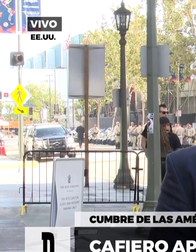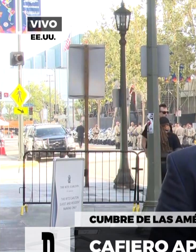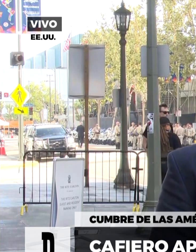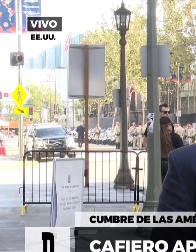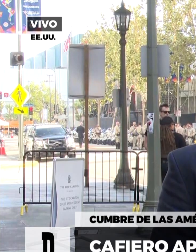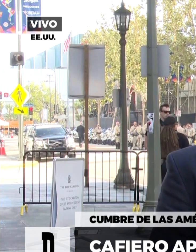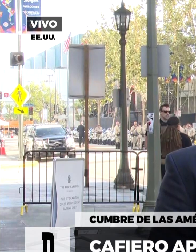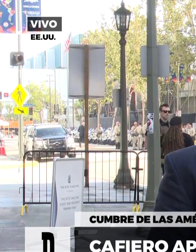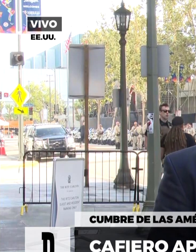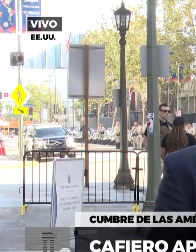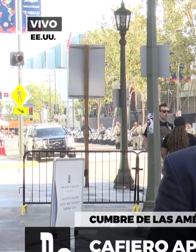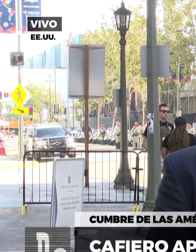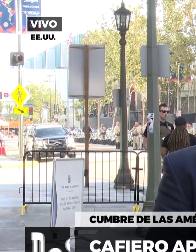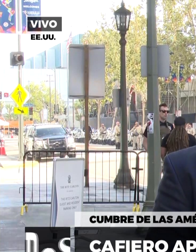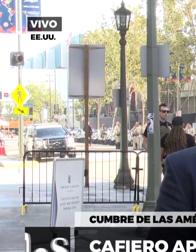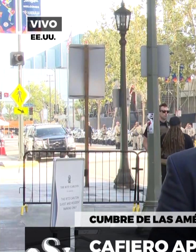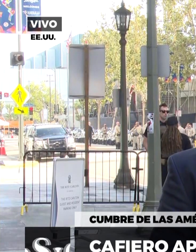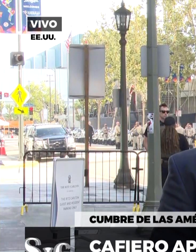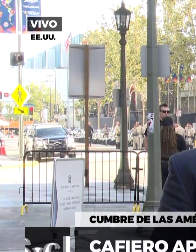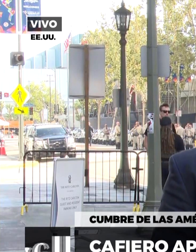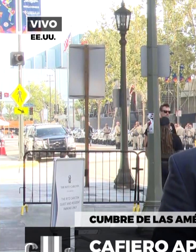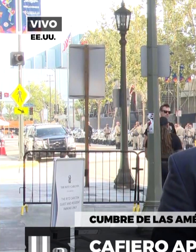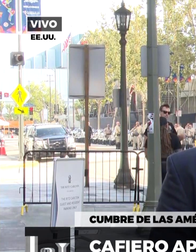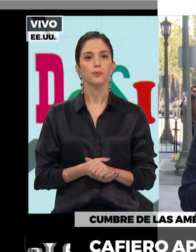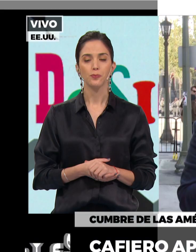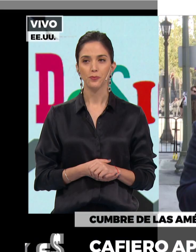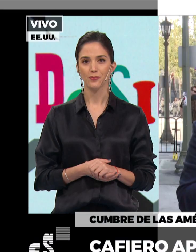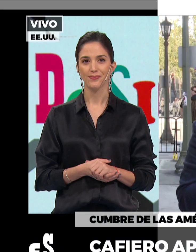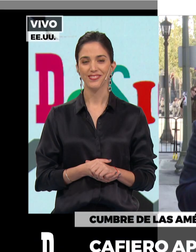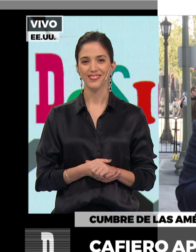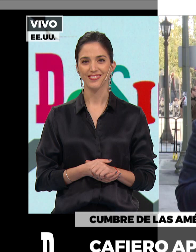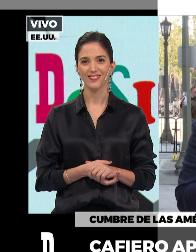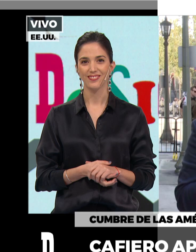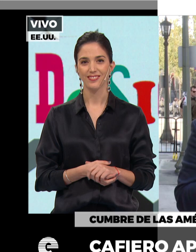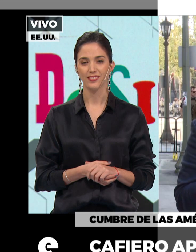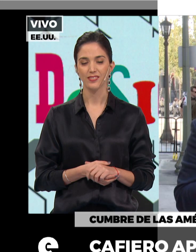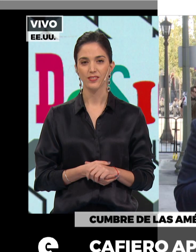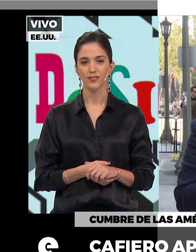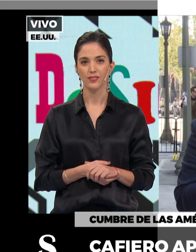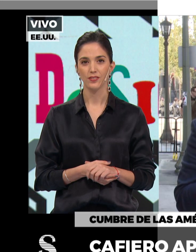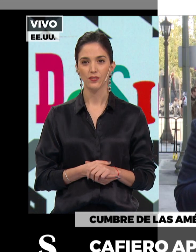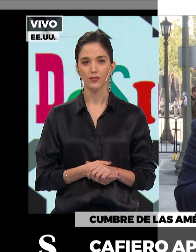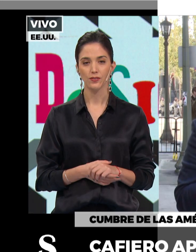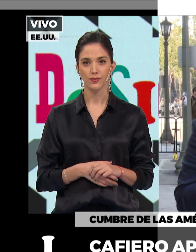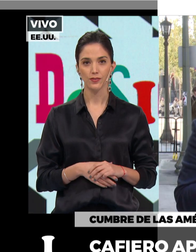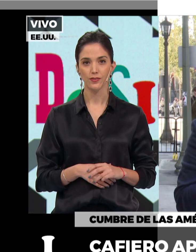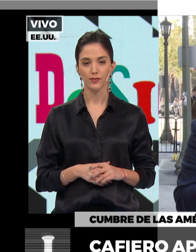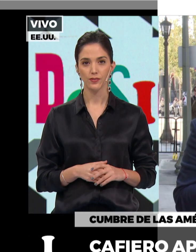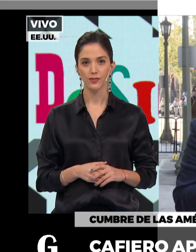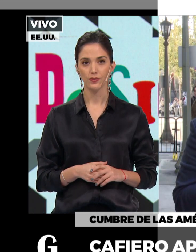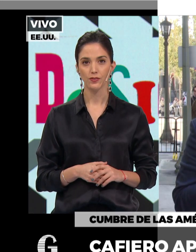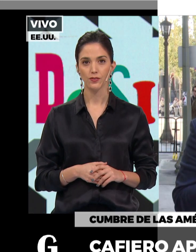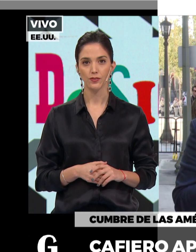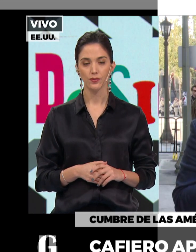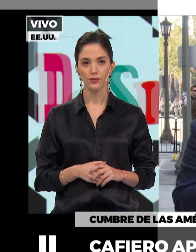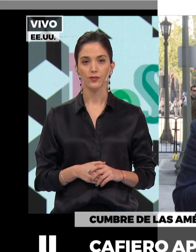méxico también la otra potencia del bloque pablo muchas gracias será interesante mañana conversar también después